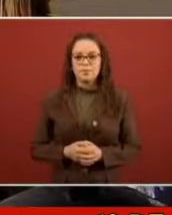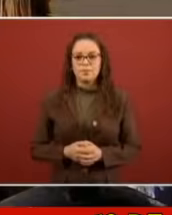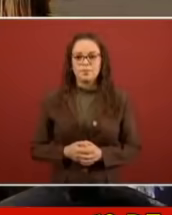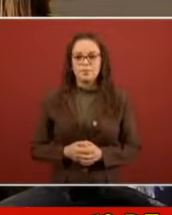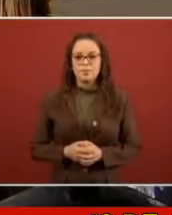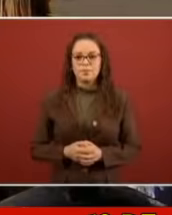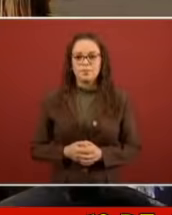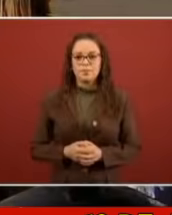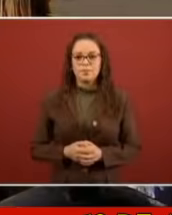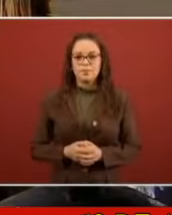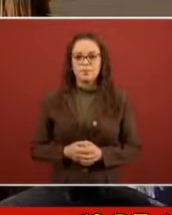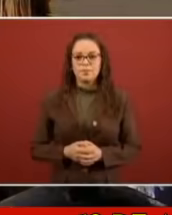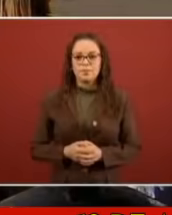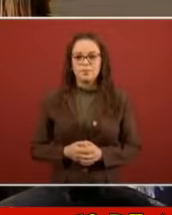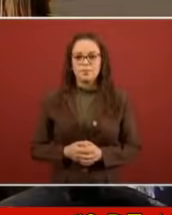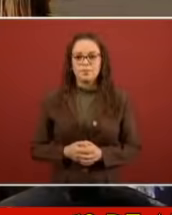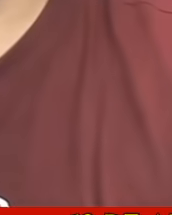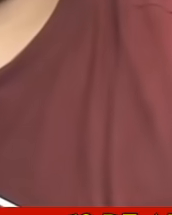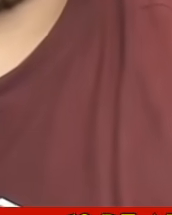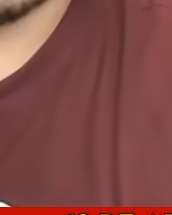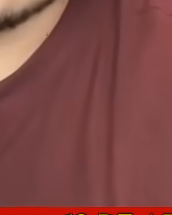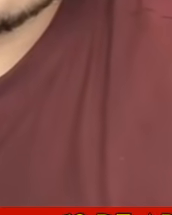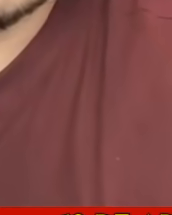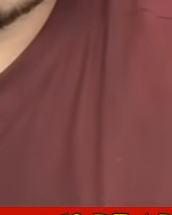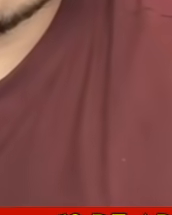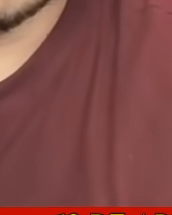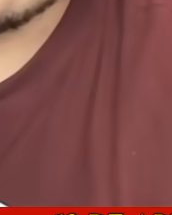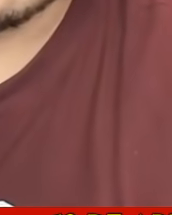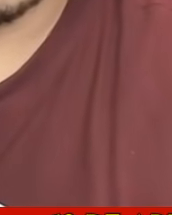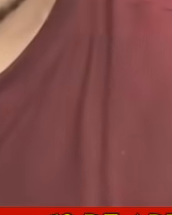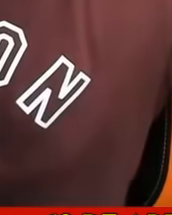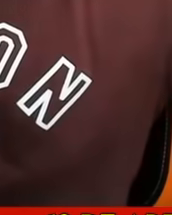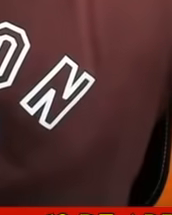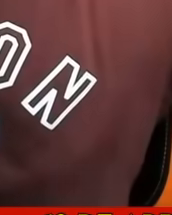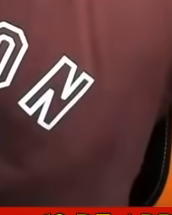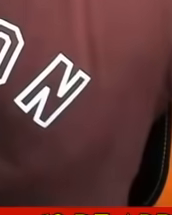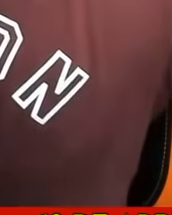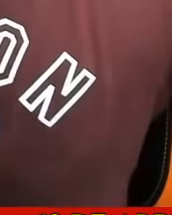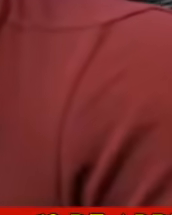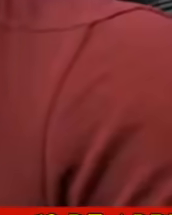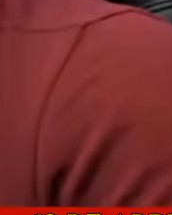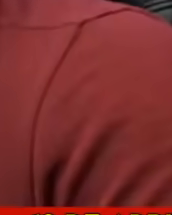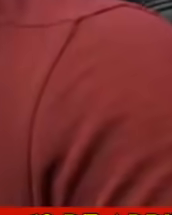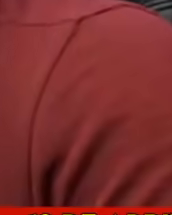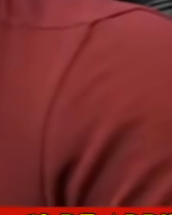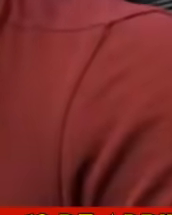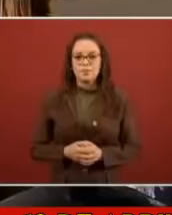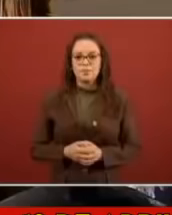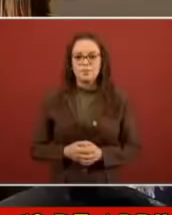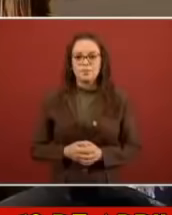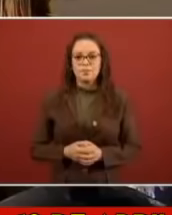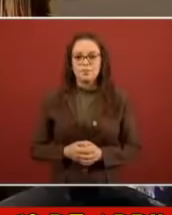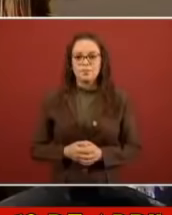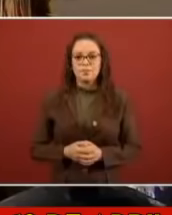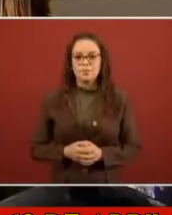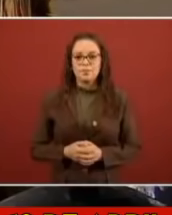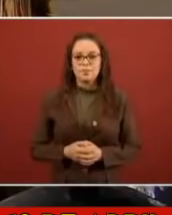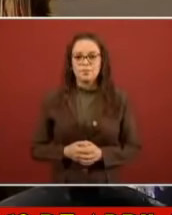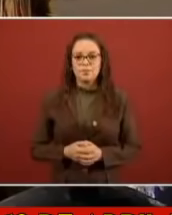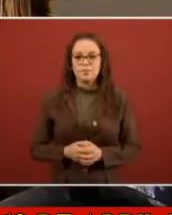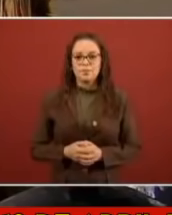youtubers, ni a la mañanera ni a esta. Después de todo lo que hizo Noemí, ya mejor lo dejamos por la